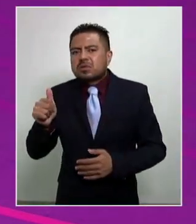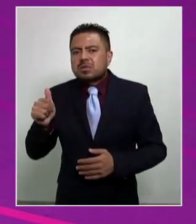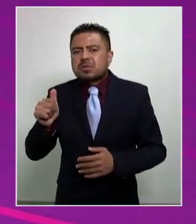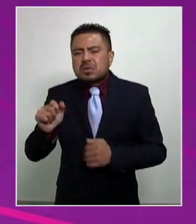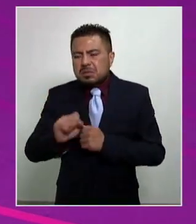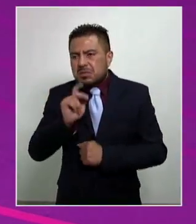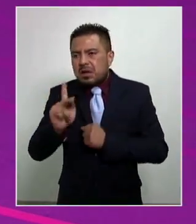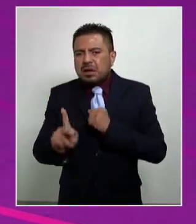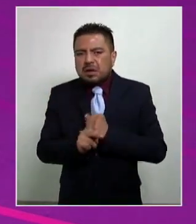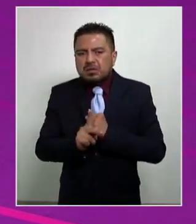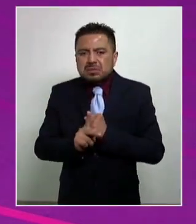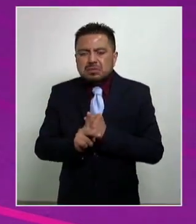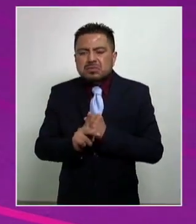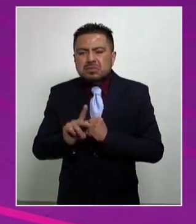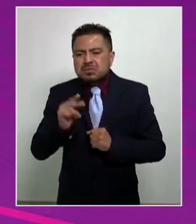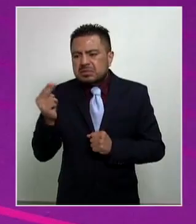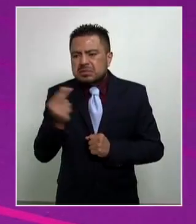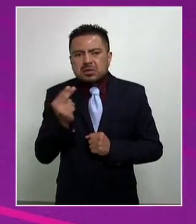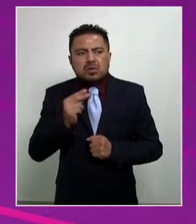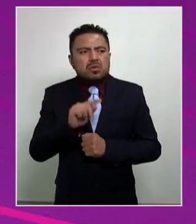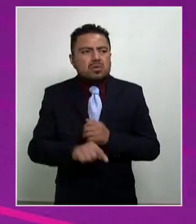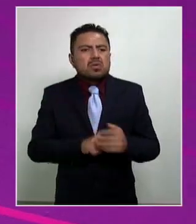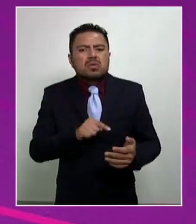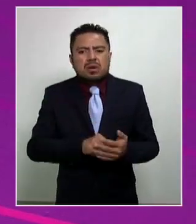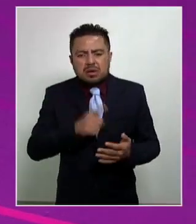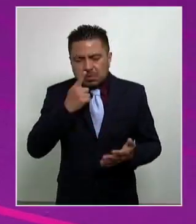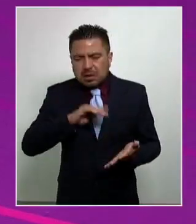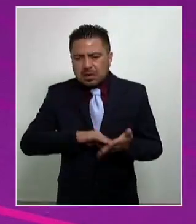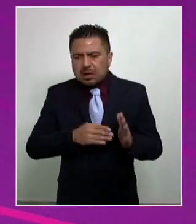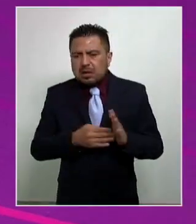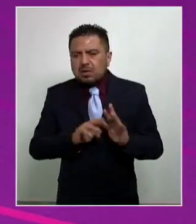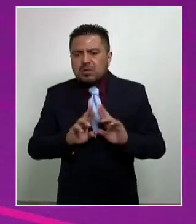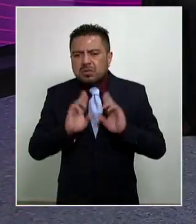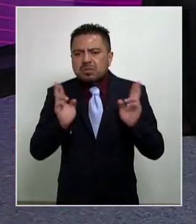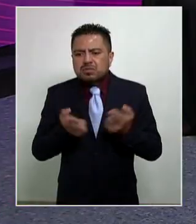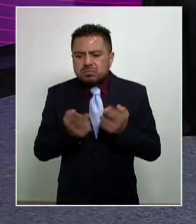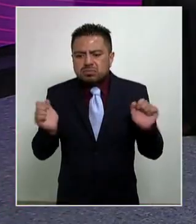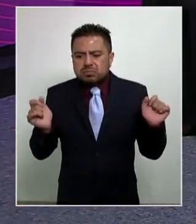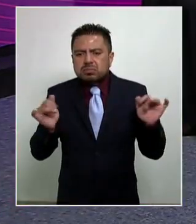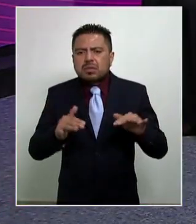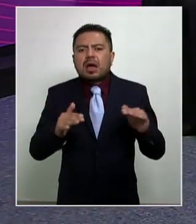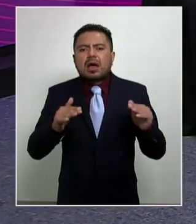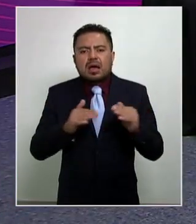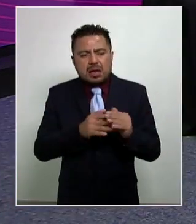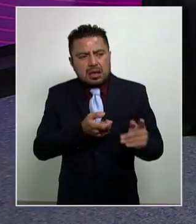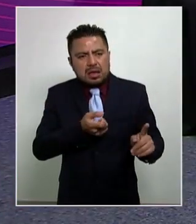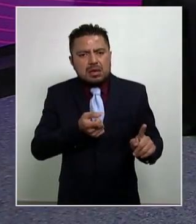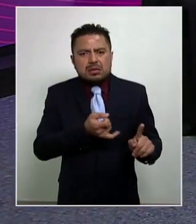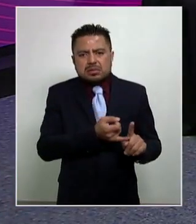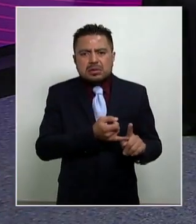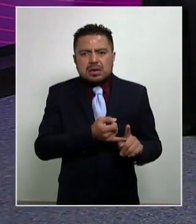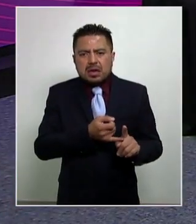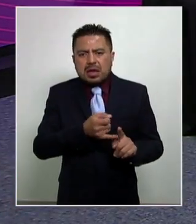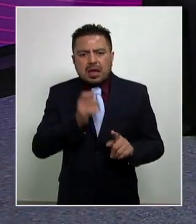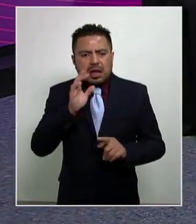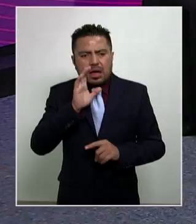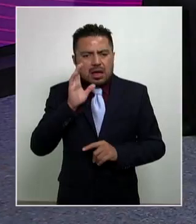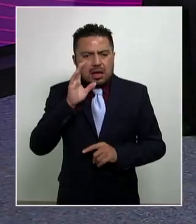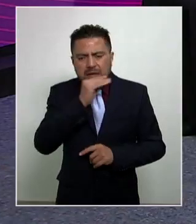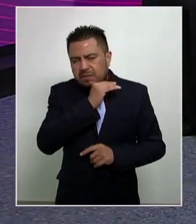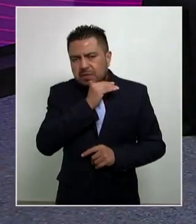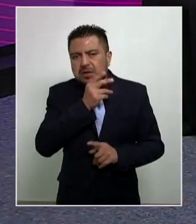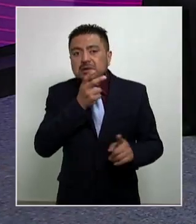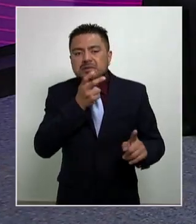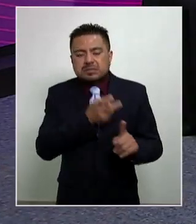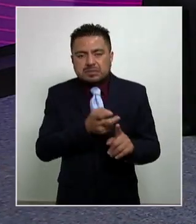que necesitaban un lugar de refugio para sus juntas, y llegaban en el Casa Hankili África. Es eso,